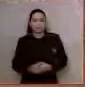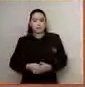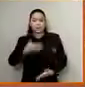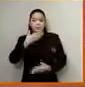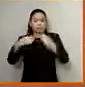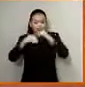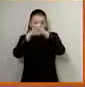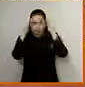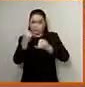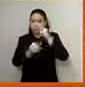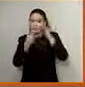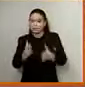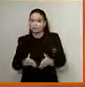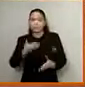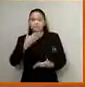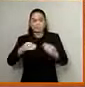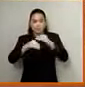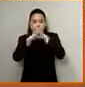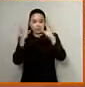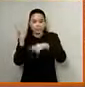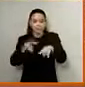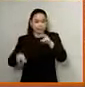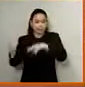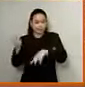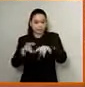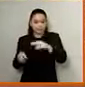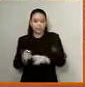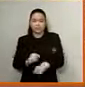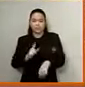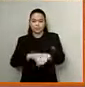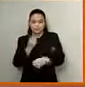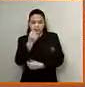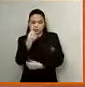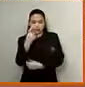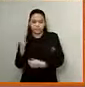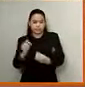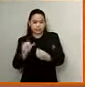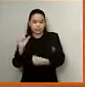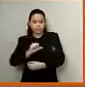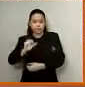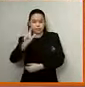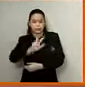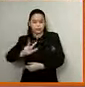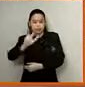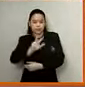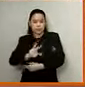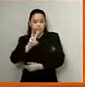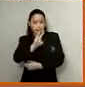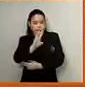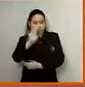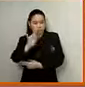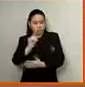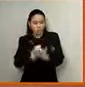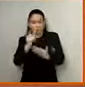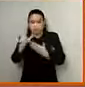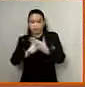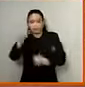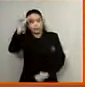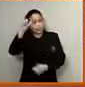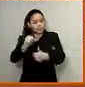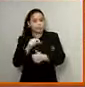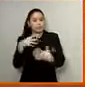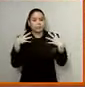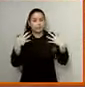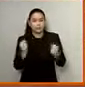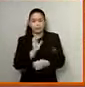Buenos días, jugadores. Buenos días a nuestro auditor. Cuando son las 11 en punto de hoy, martes 28 de julio. Recuerda que la salud de los